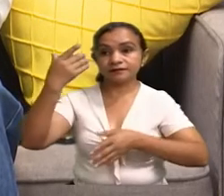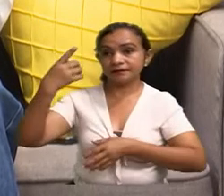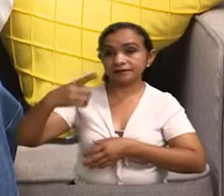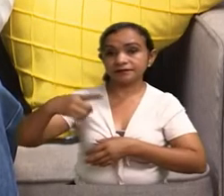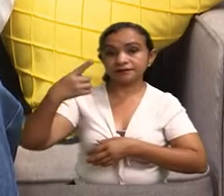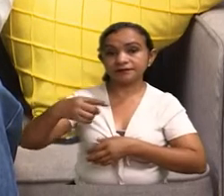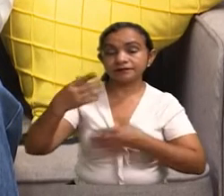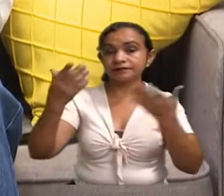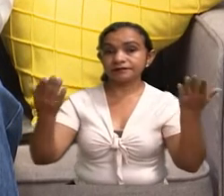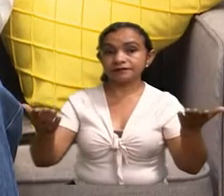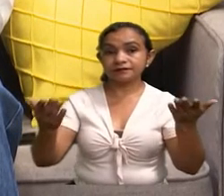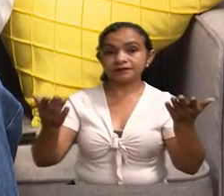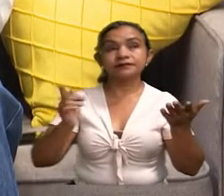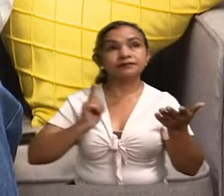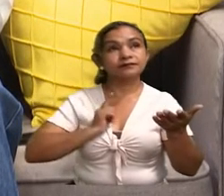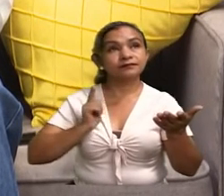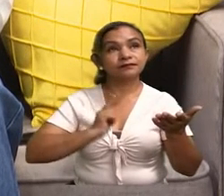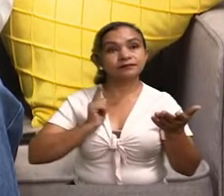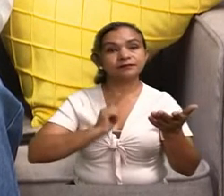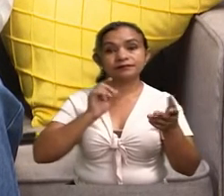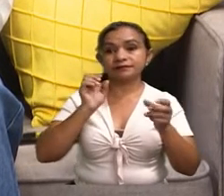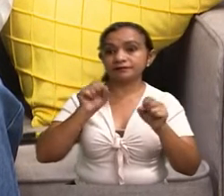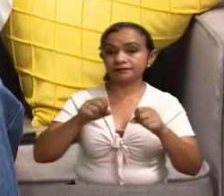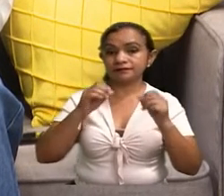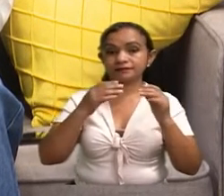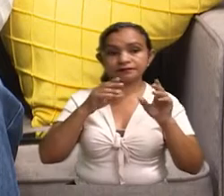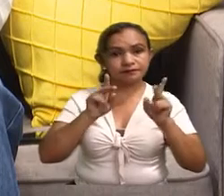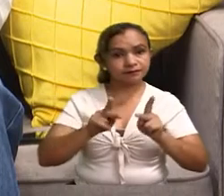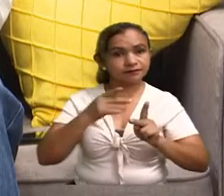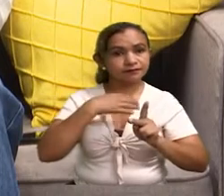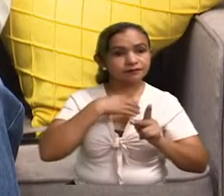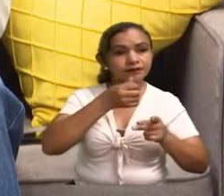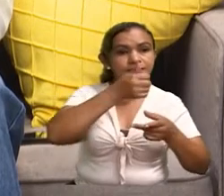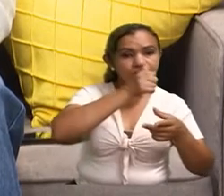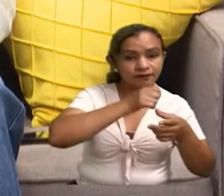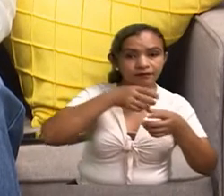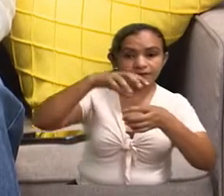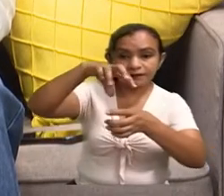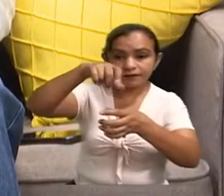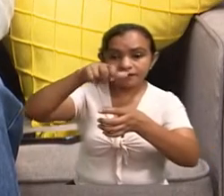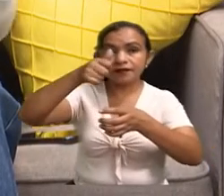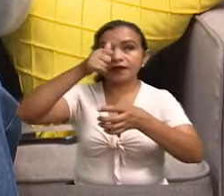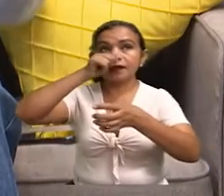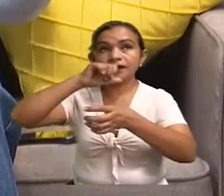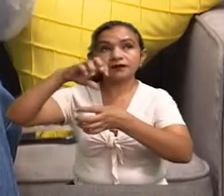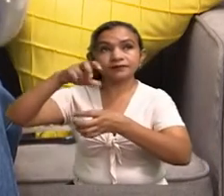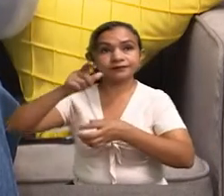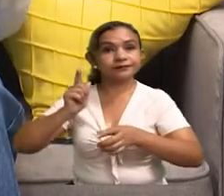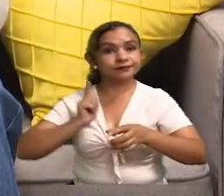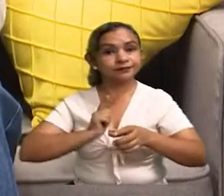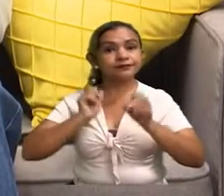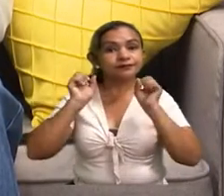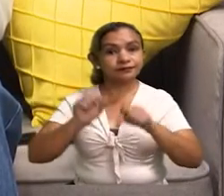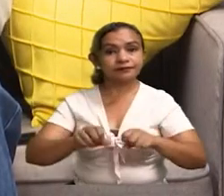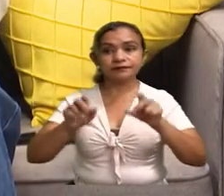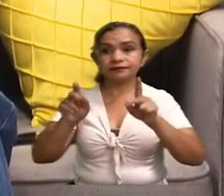en cuanto a derecho de acceso al agua y saneamiento rural se refiere. ¿Cuáles serán los temas o cuál es el objetivo